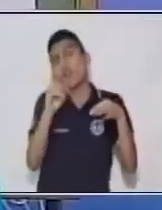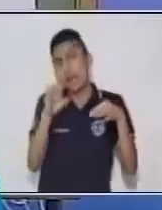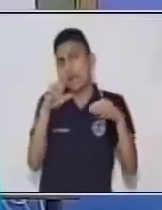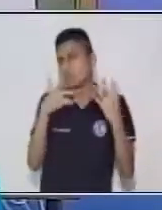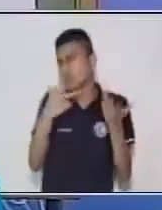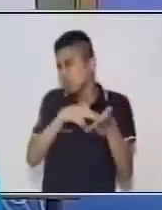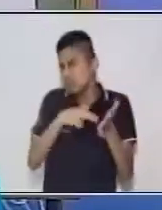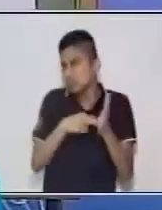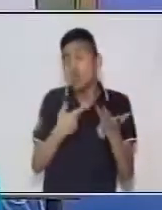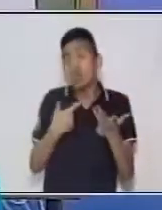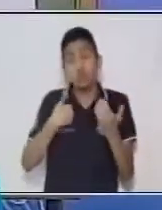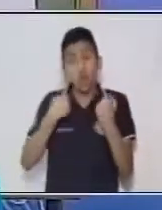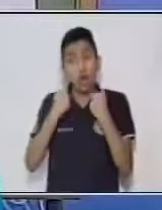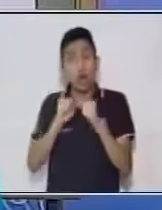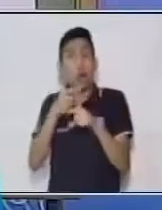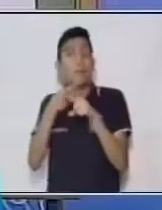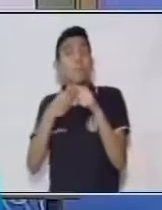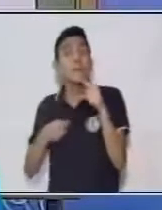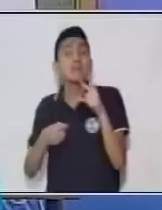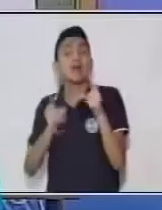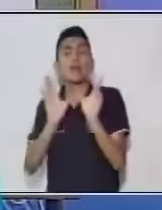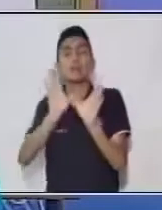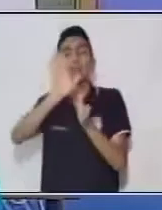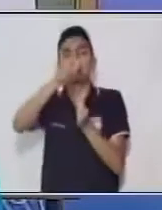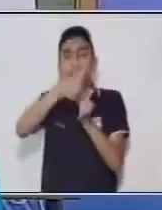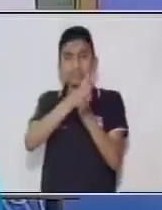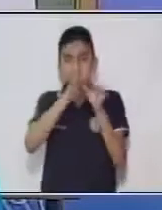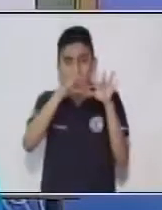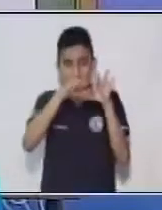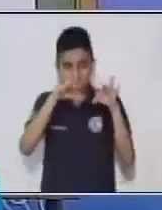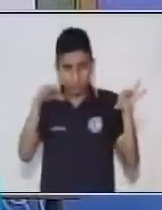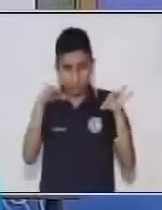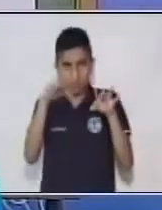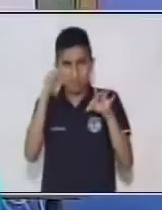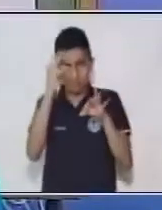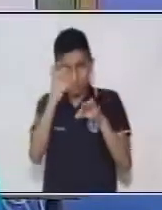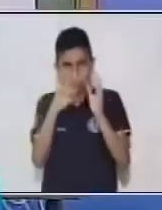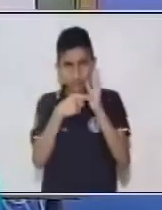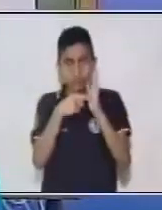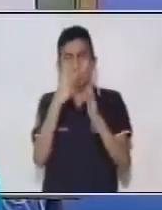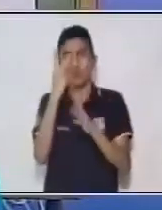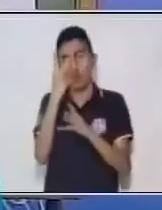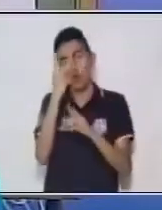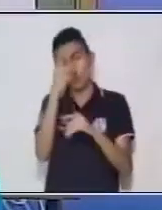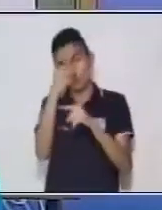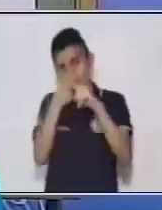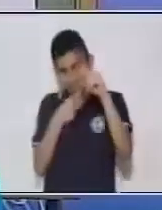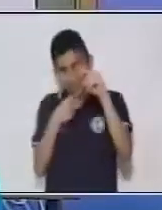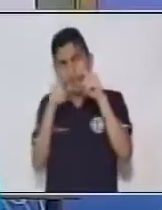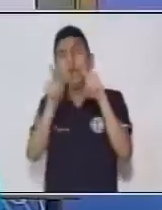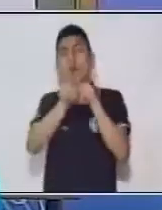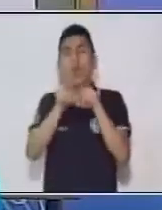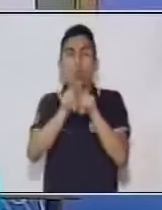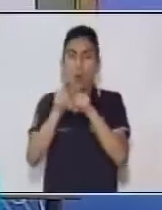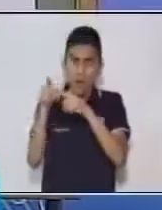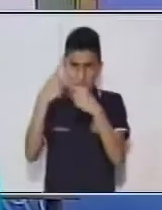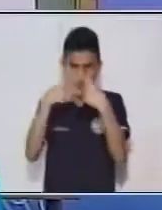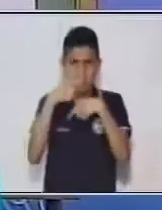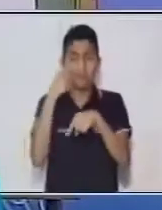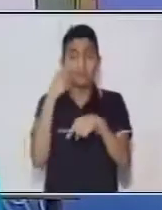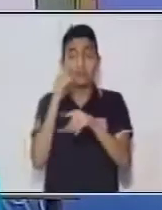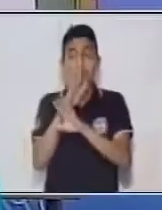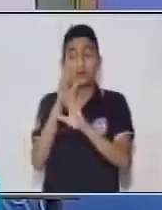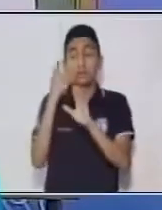mitad, lo que tengo, ¿verdad?, es exactamente dos mitades iguales. Esta